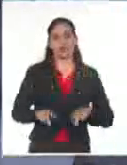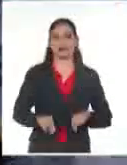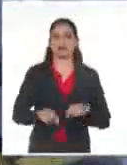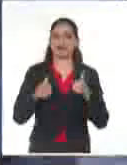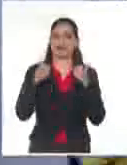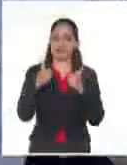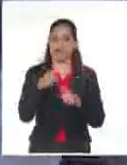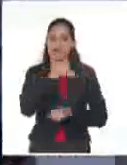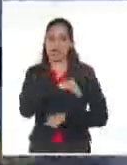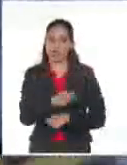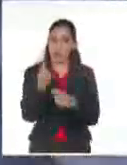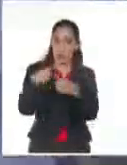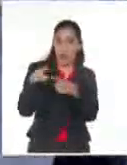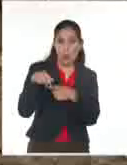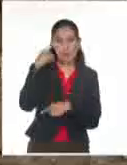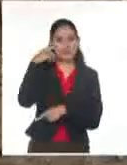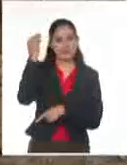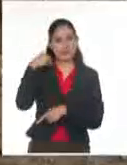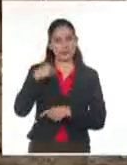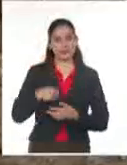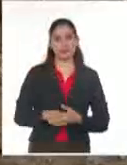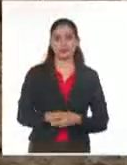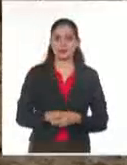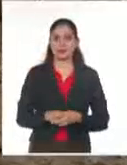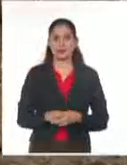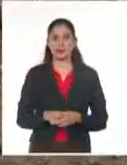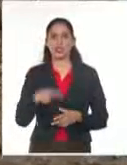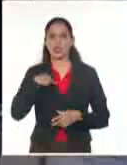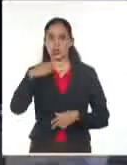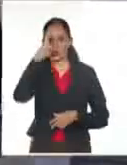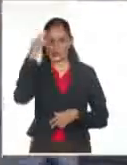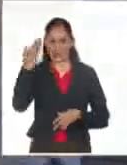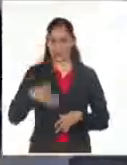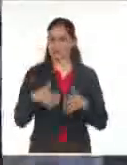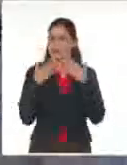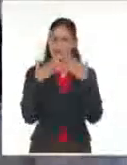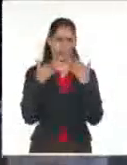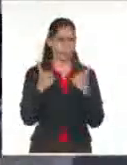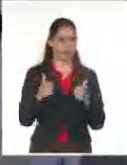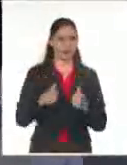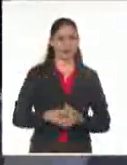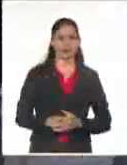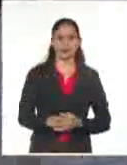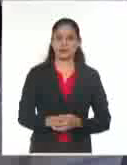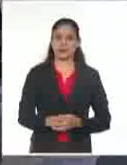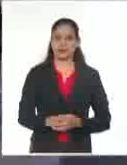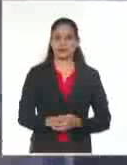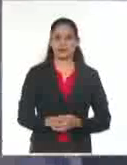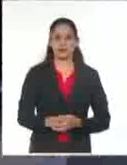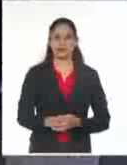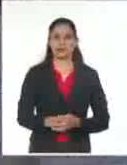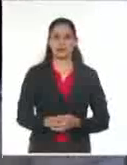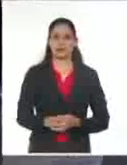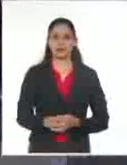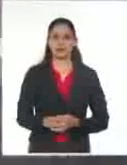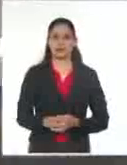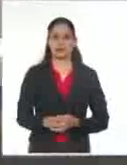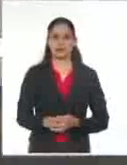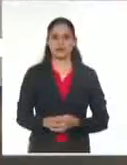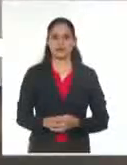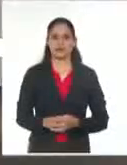la octogenaria Georgina Fernández. De salud estoy perfectamente bien. Randy Vasconcelos, Canal Cubano de